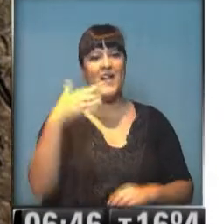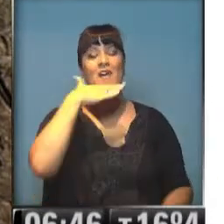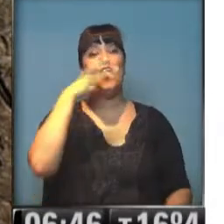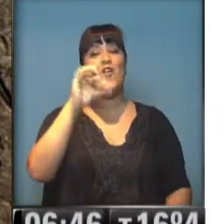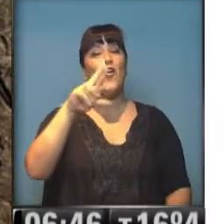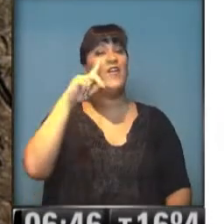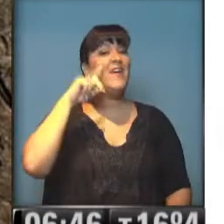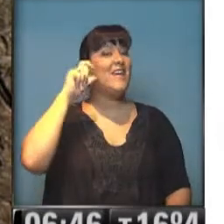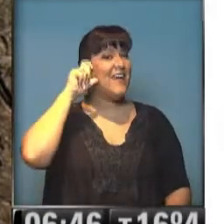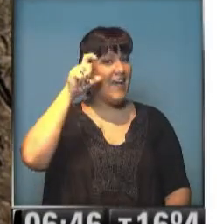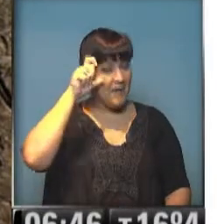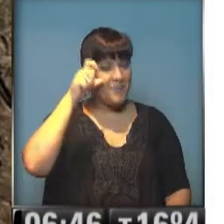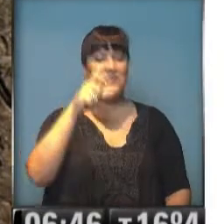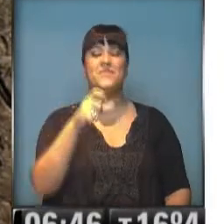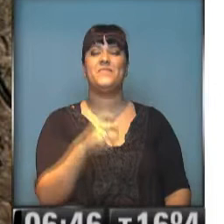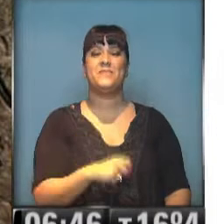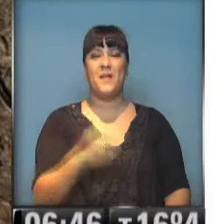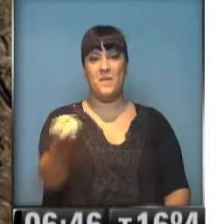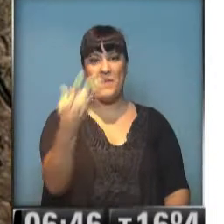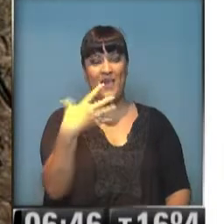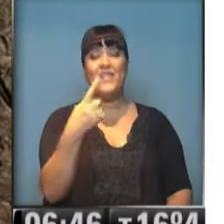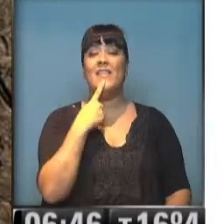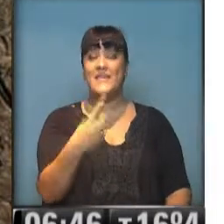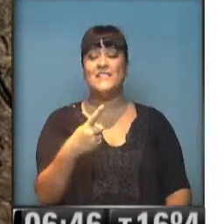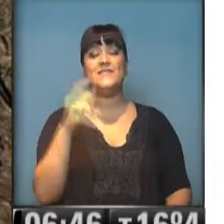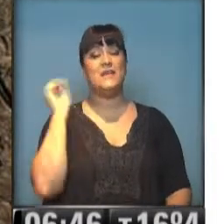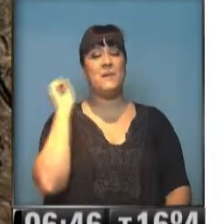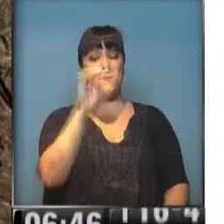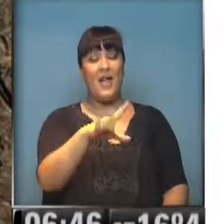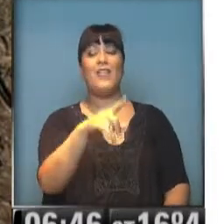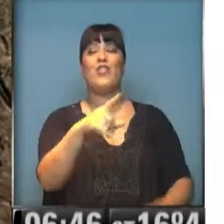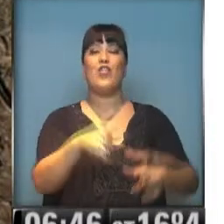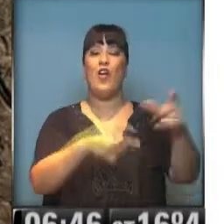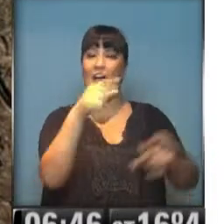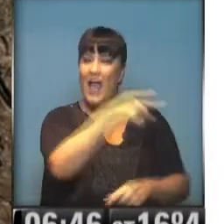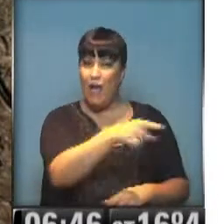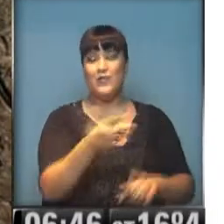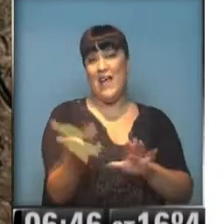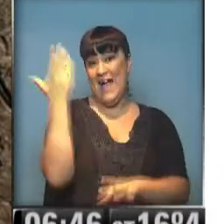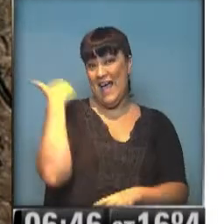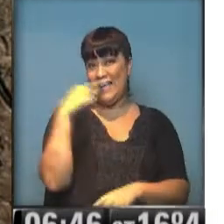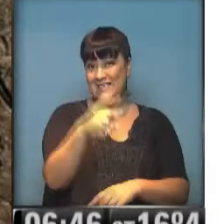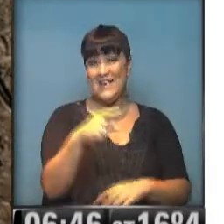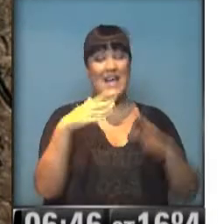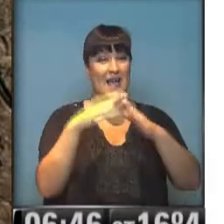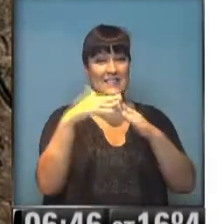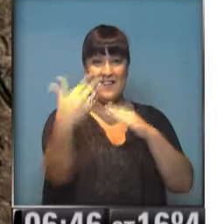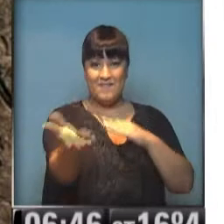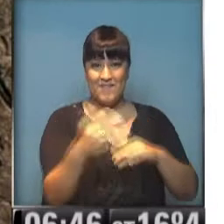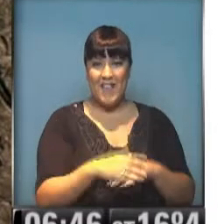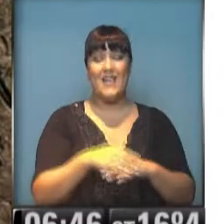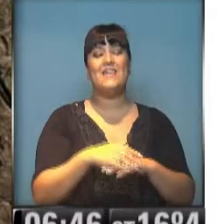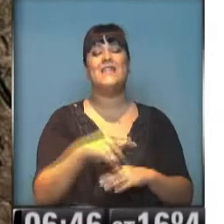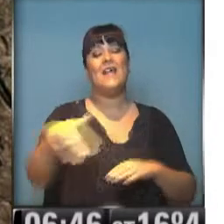del Viaggio nos lo envía. Dice, hola Nadia, te mando este cactus que floreció ayer frente a mi casa, a la vera de una calle en